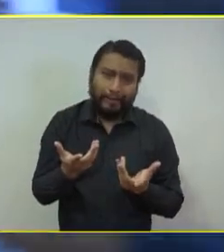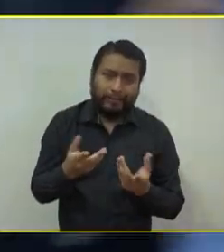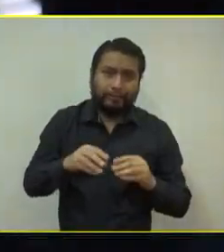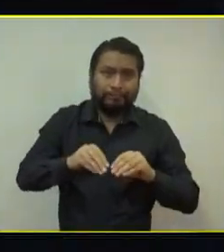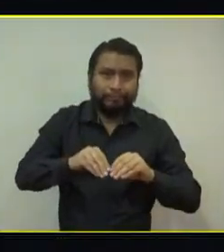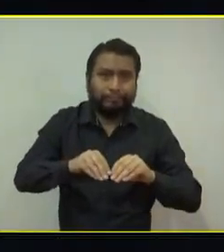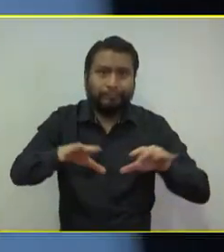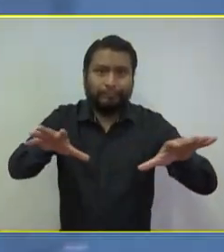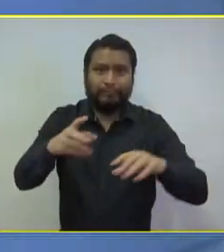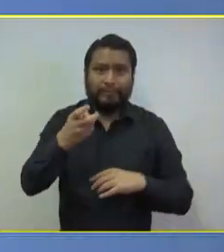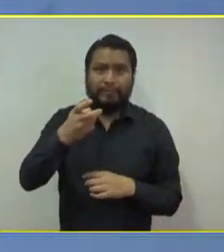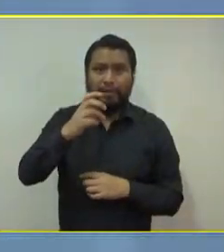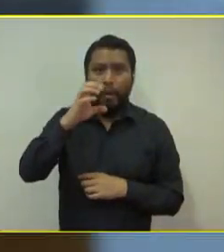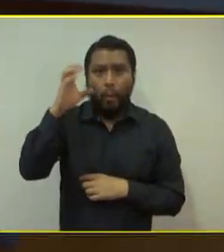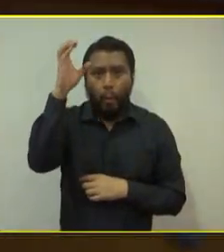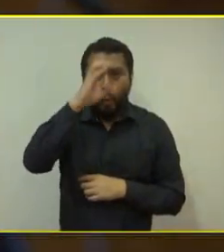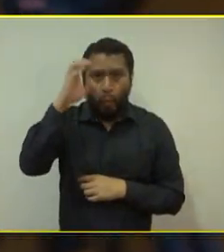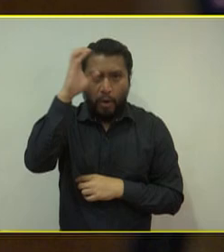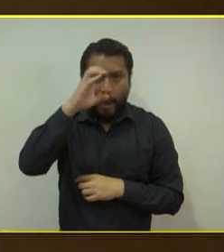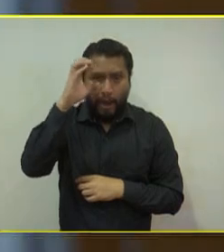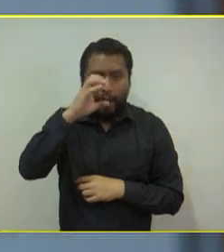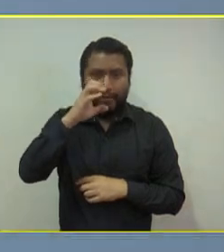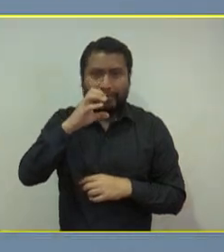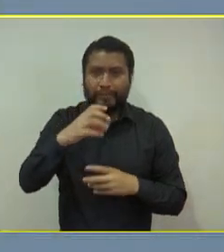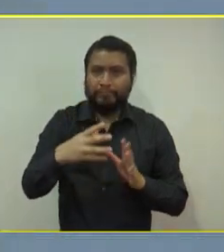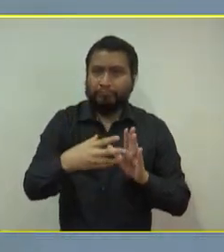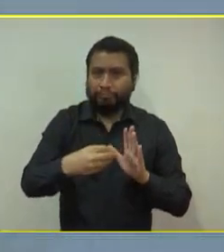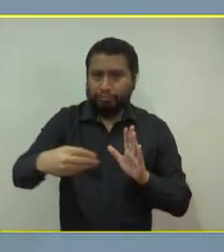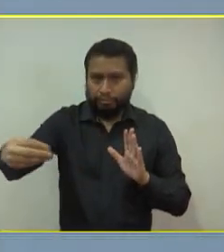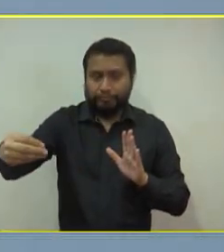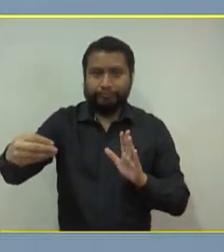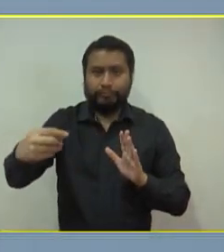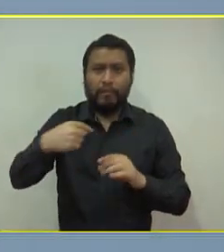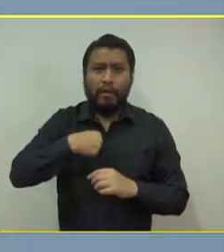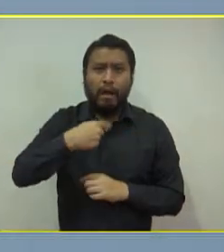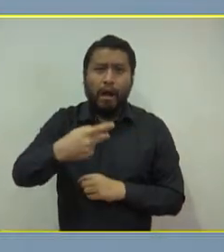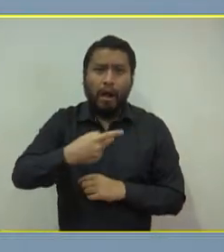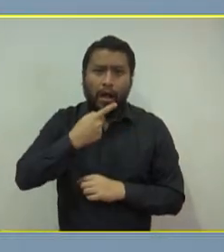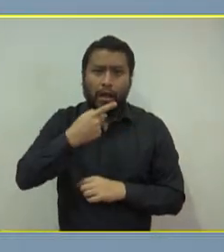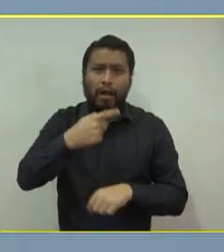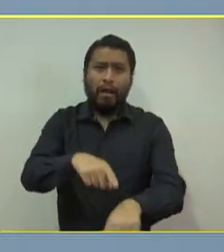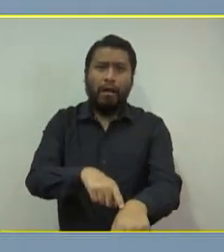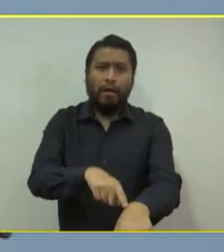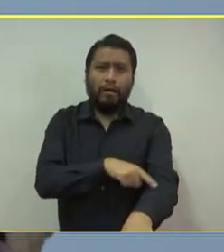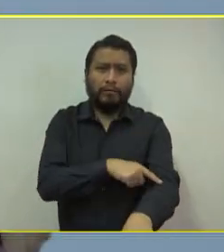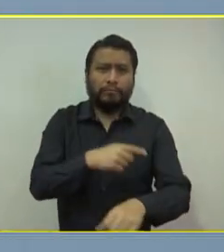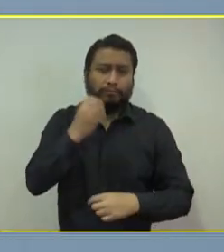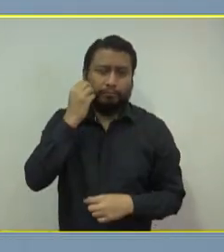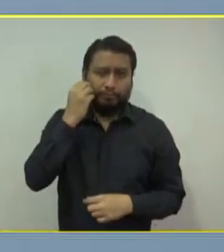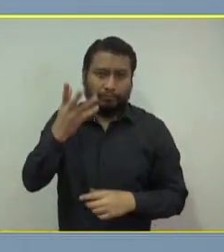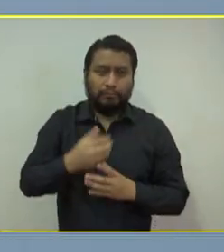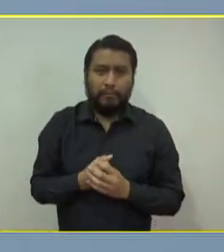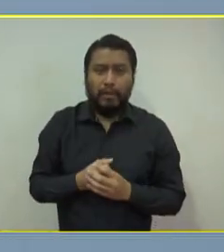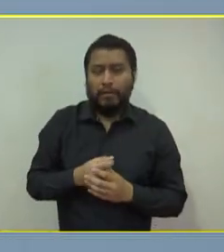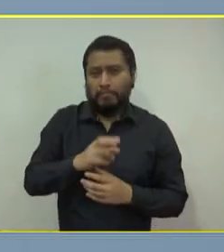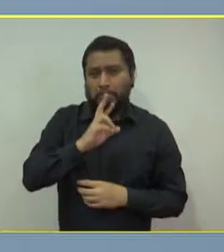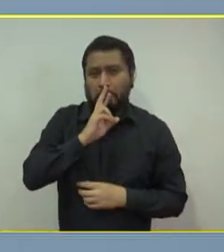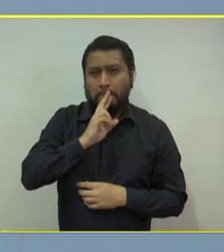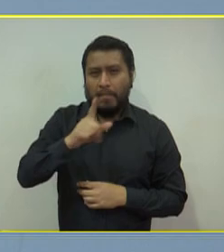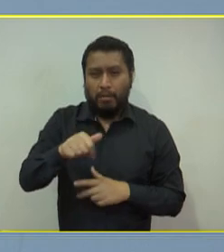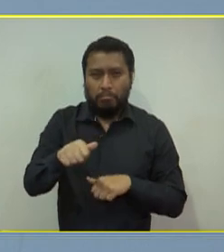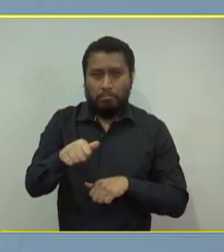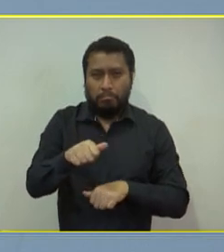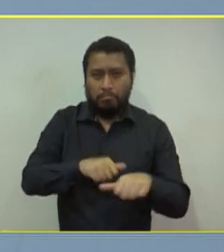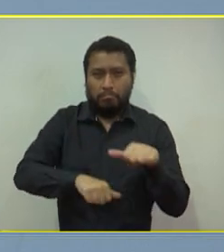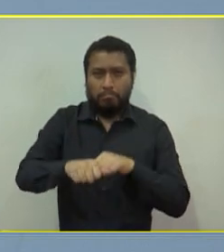este tipo de cultura. No quisiera extenderme mucho más, más bien ya dar entrada a los proyectos